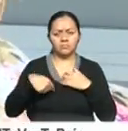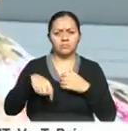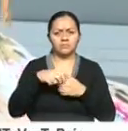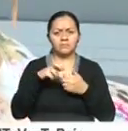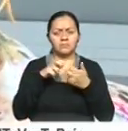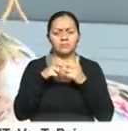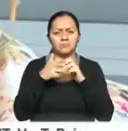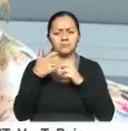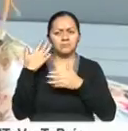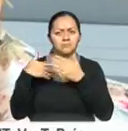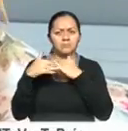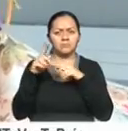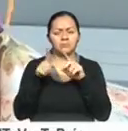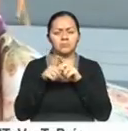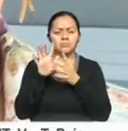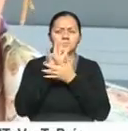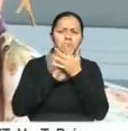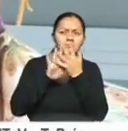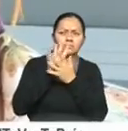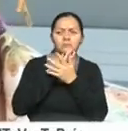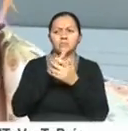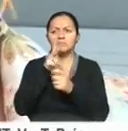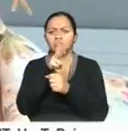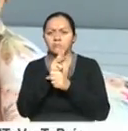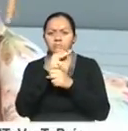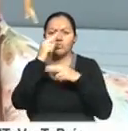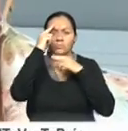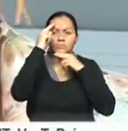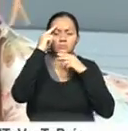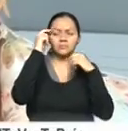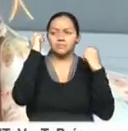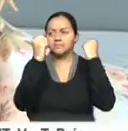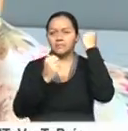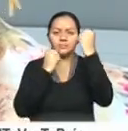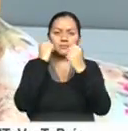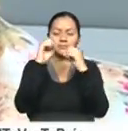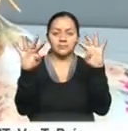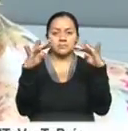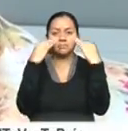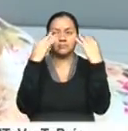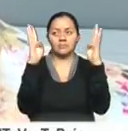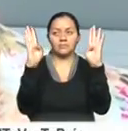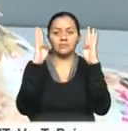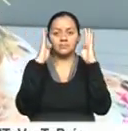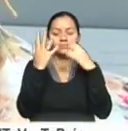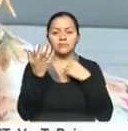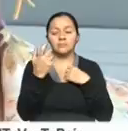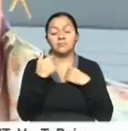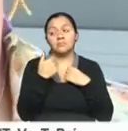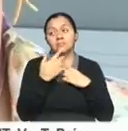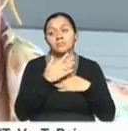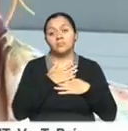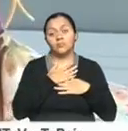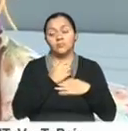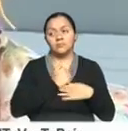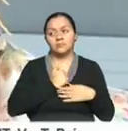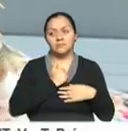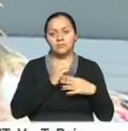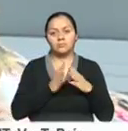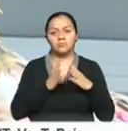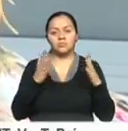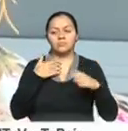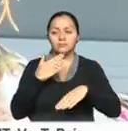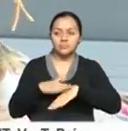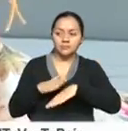viejo país del show mediático, del para mí lamentable hecho de tratar